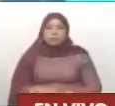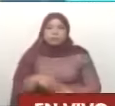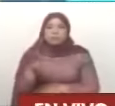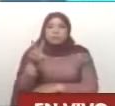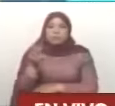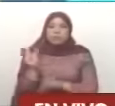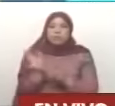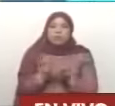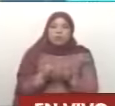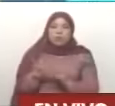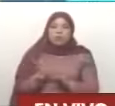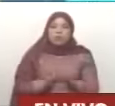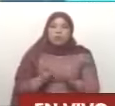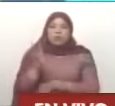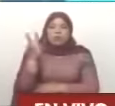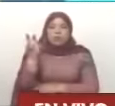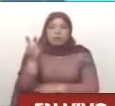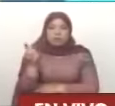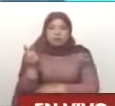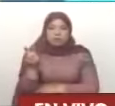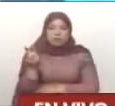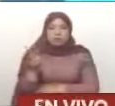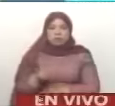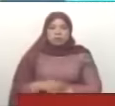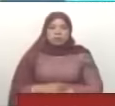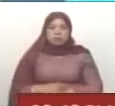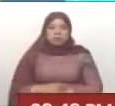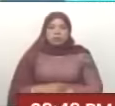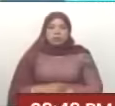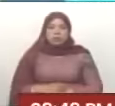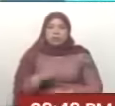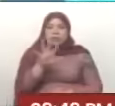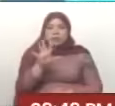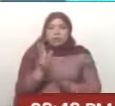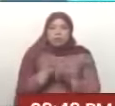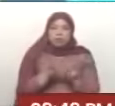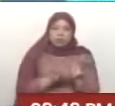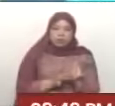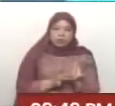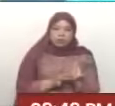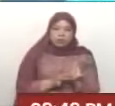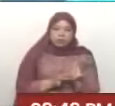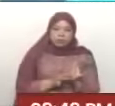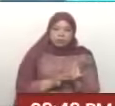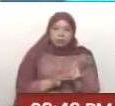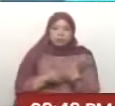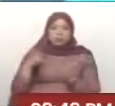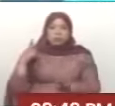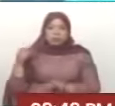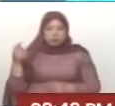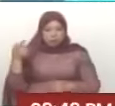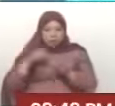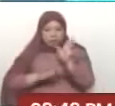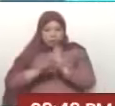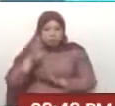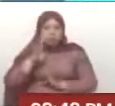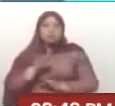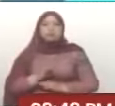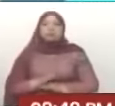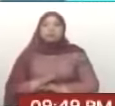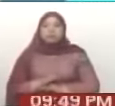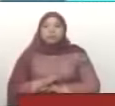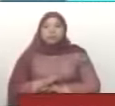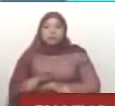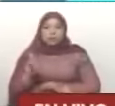Viernes 22 de marzo. Al 5 de abril vamos a desarrollar